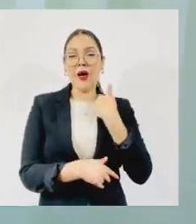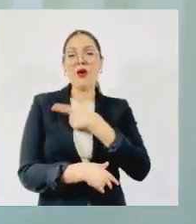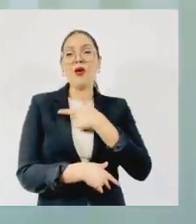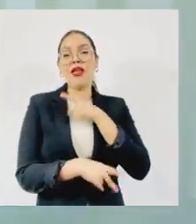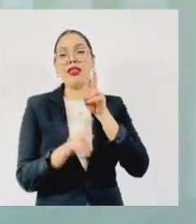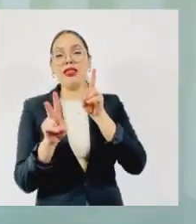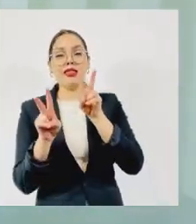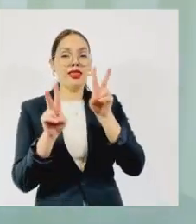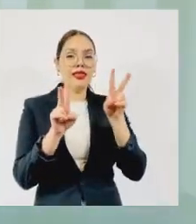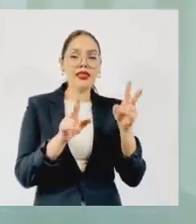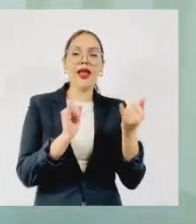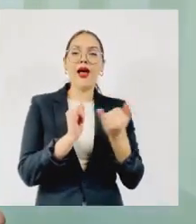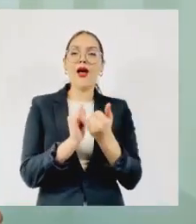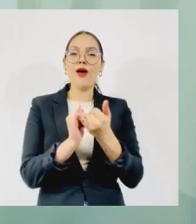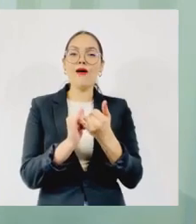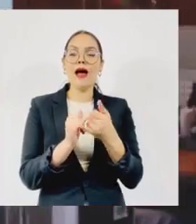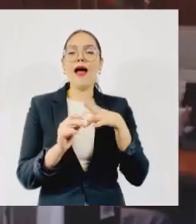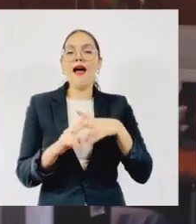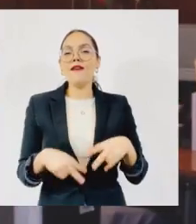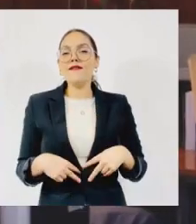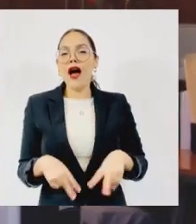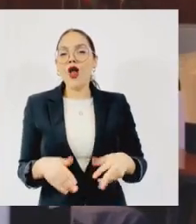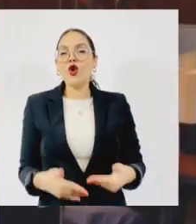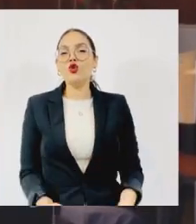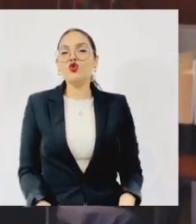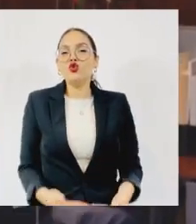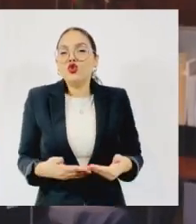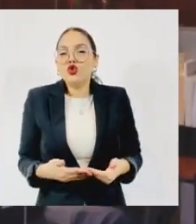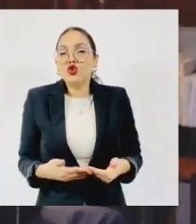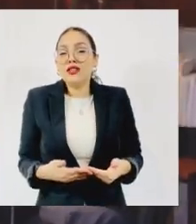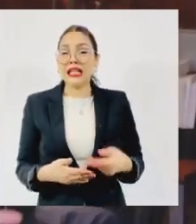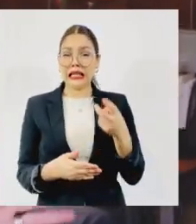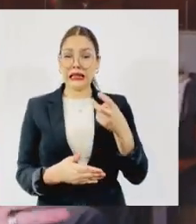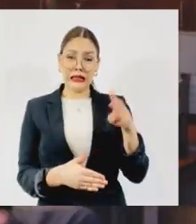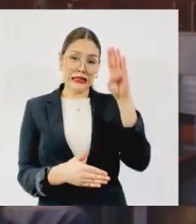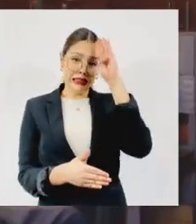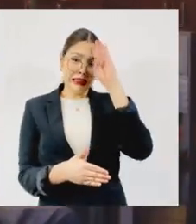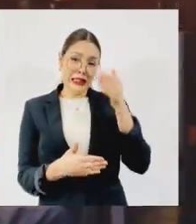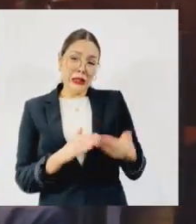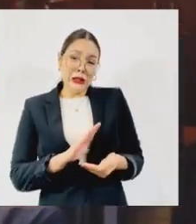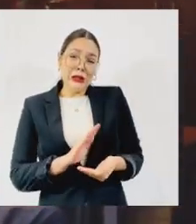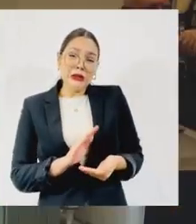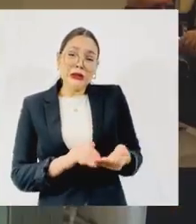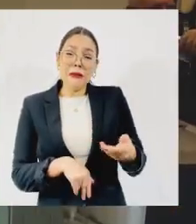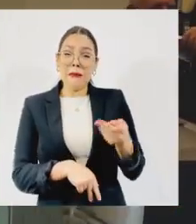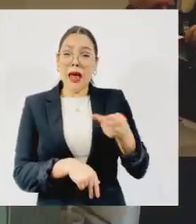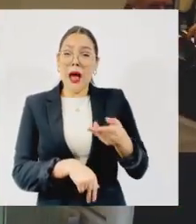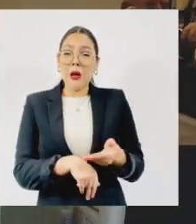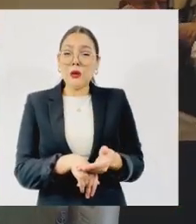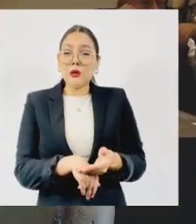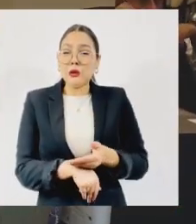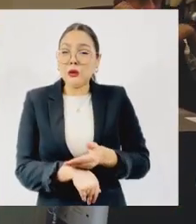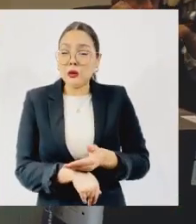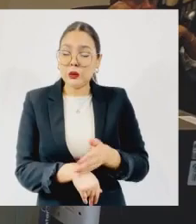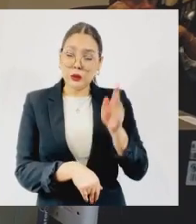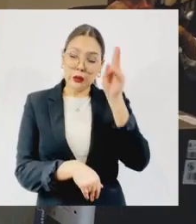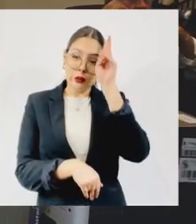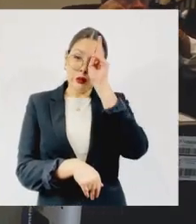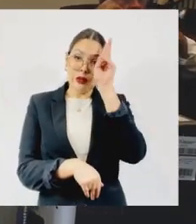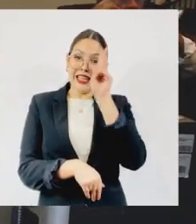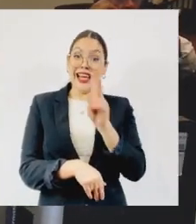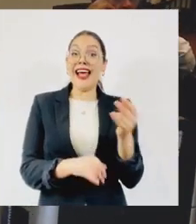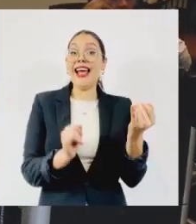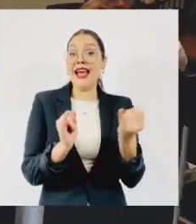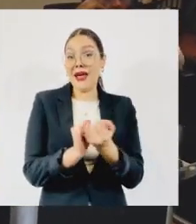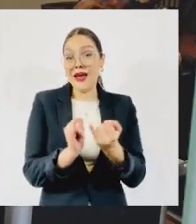Me encantaba la minifalda. Y era la minifalda, muy minifalda, muy mini, mini,